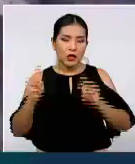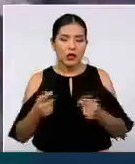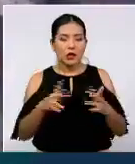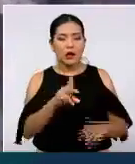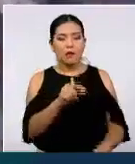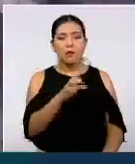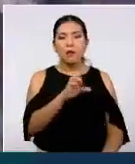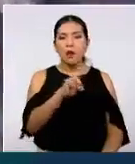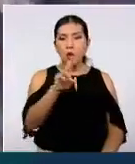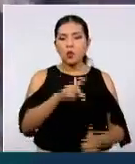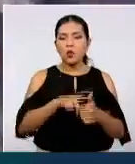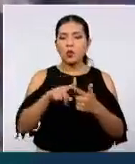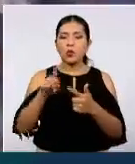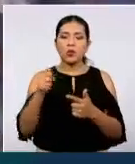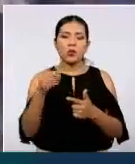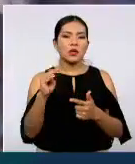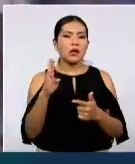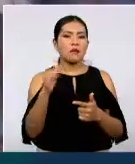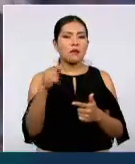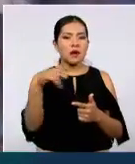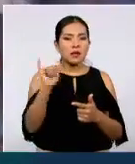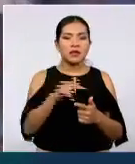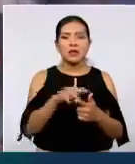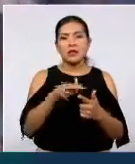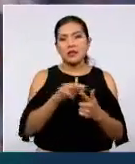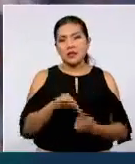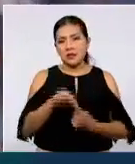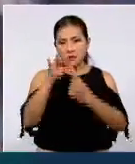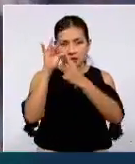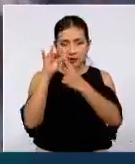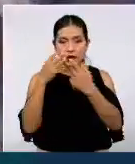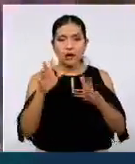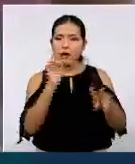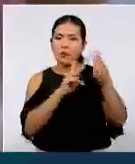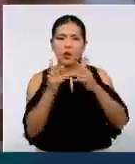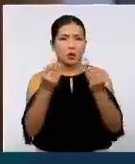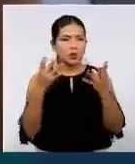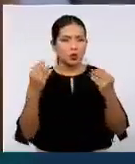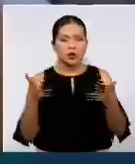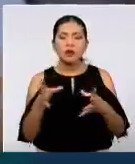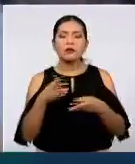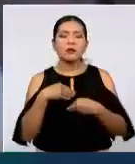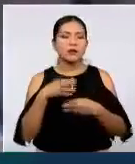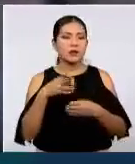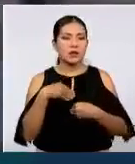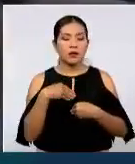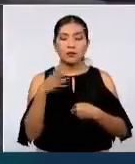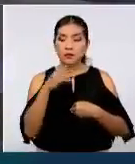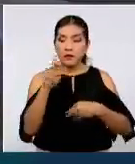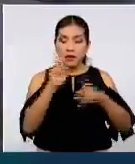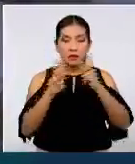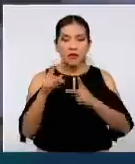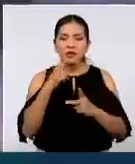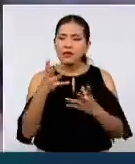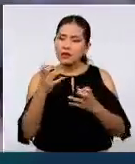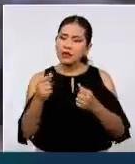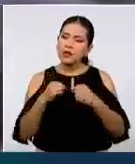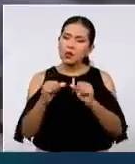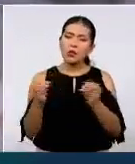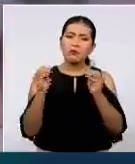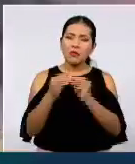¿no? Bastante resaltante, la gente ha aceptado bastante y nos exige la gente que sea más constante esas